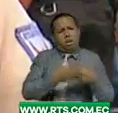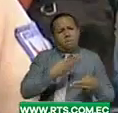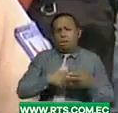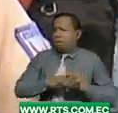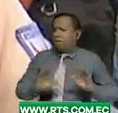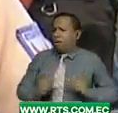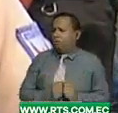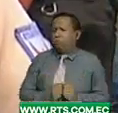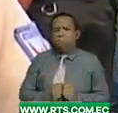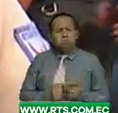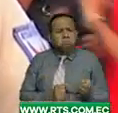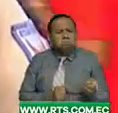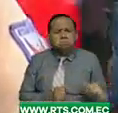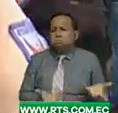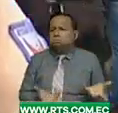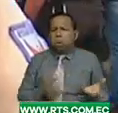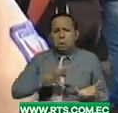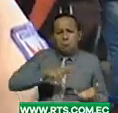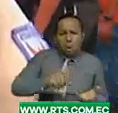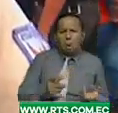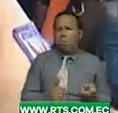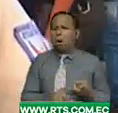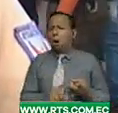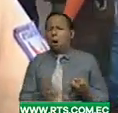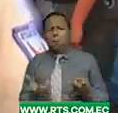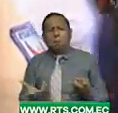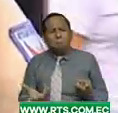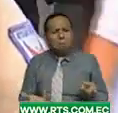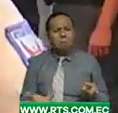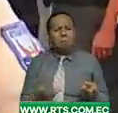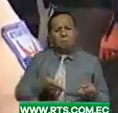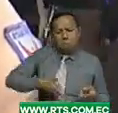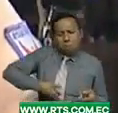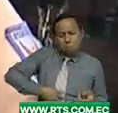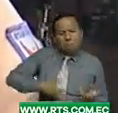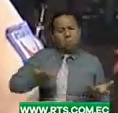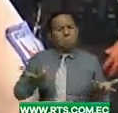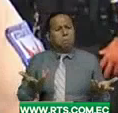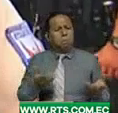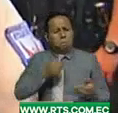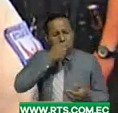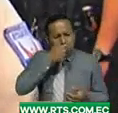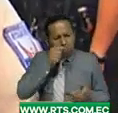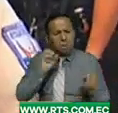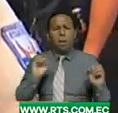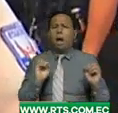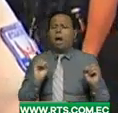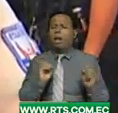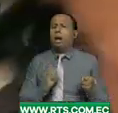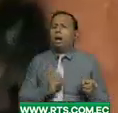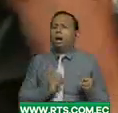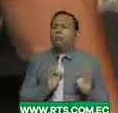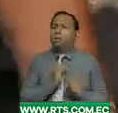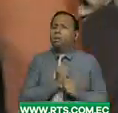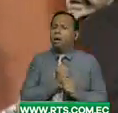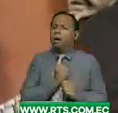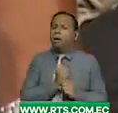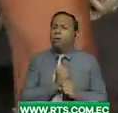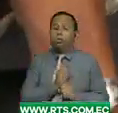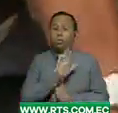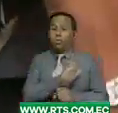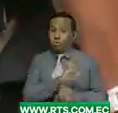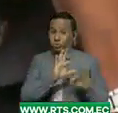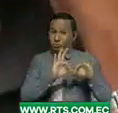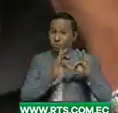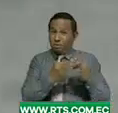señor en delito flagrante, ni con arma de fuego, ni con sustancias sujetas a fiscalización. La familia del fallecido